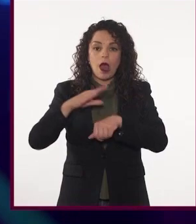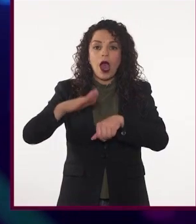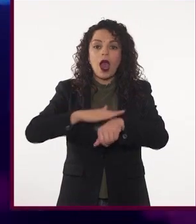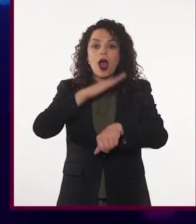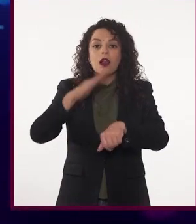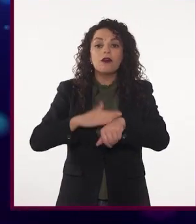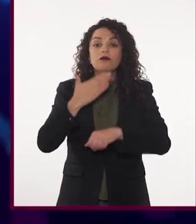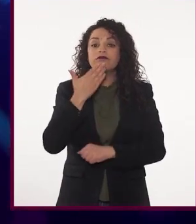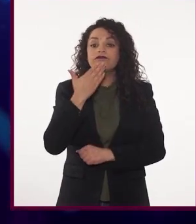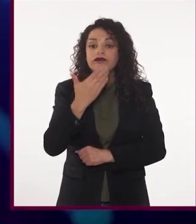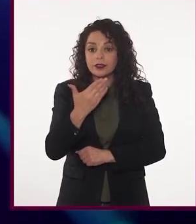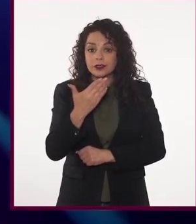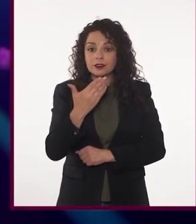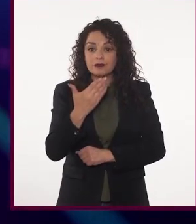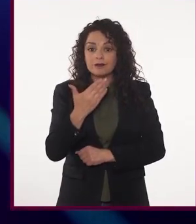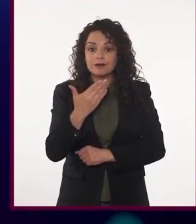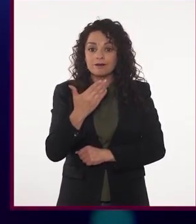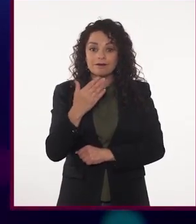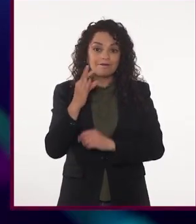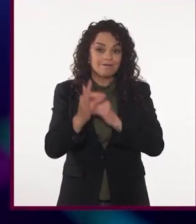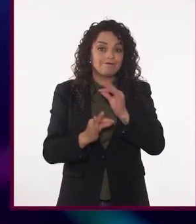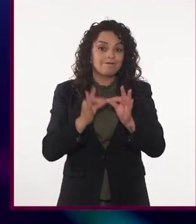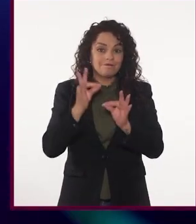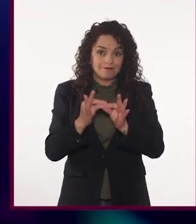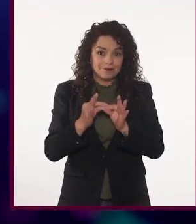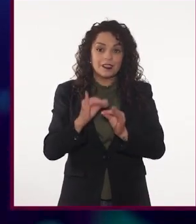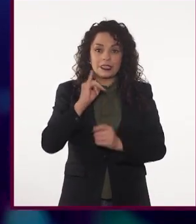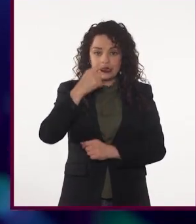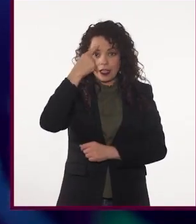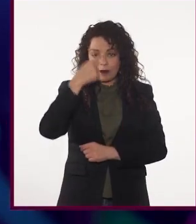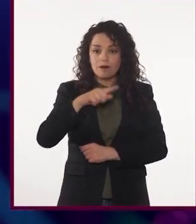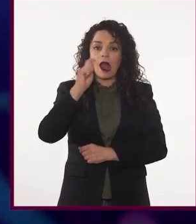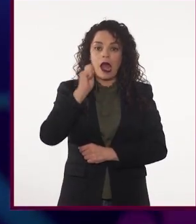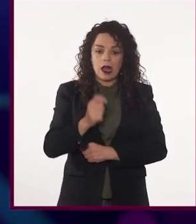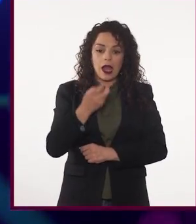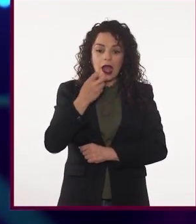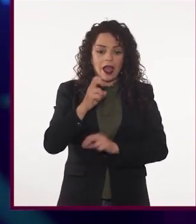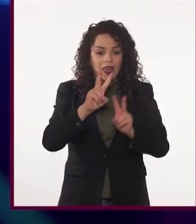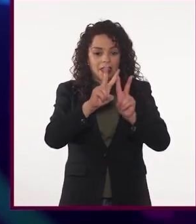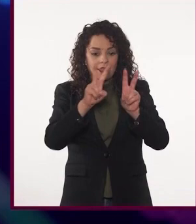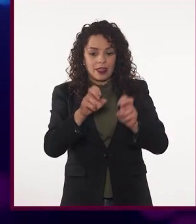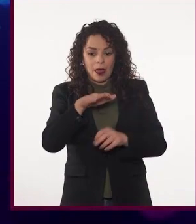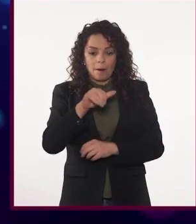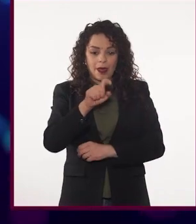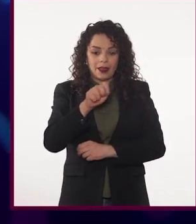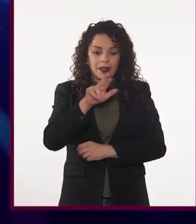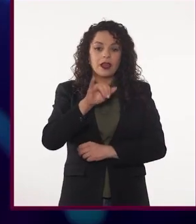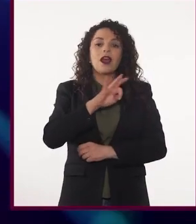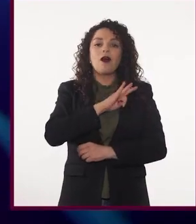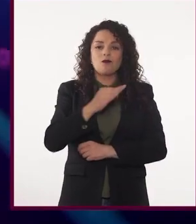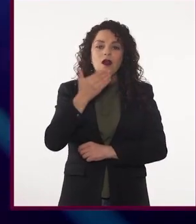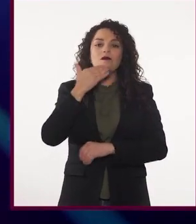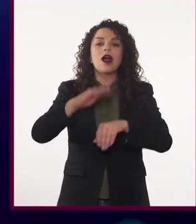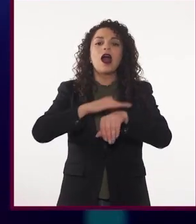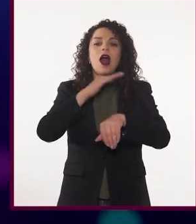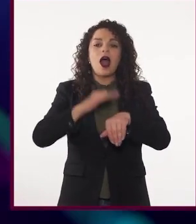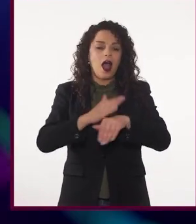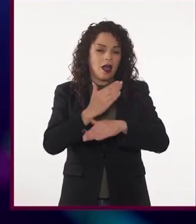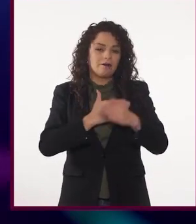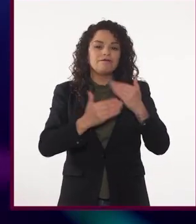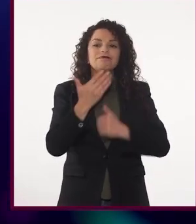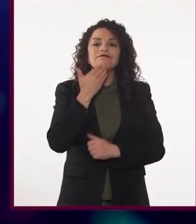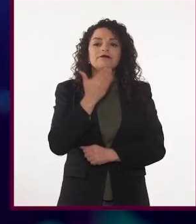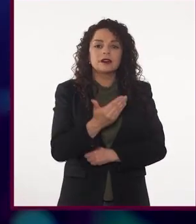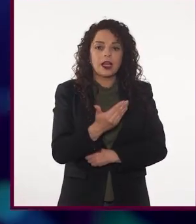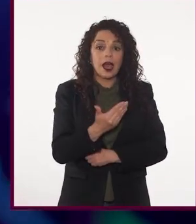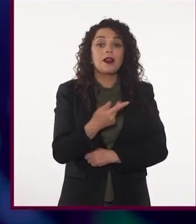a poner una buena calificación y que van a pasar año o que van a pasar la materia si van a X o Y lugar, ¿no?